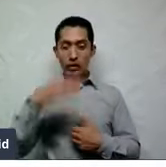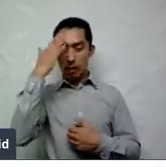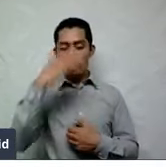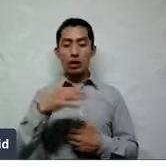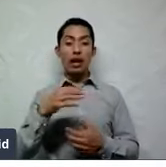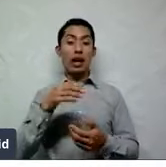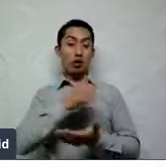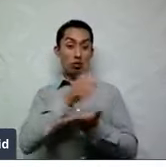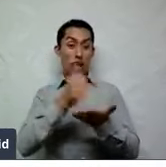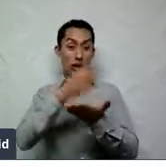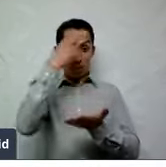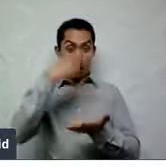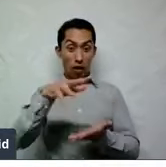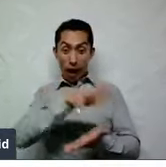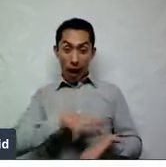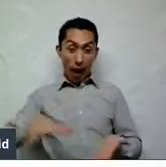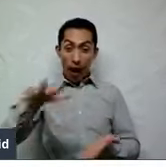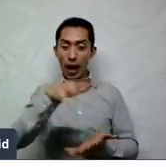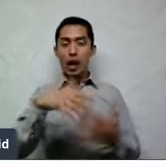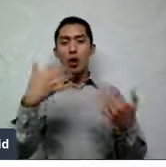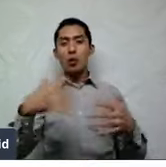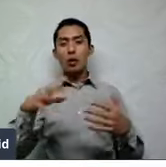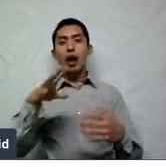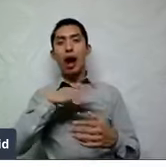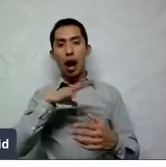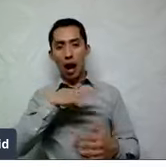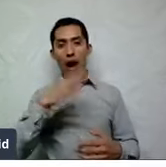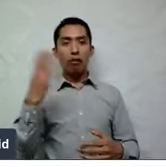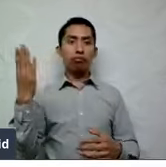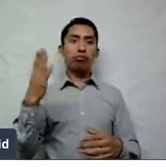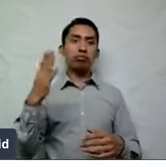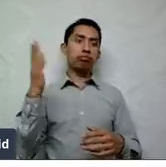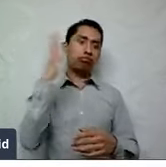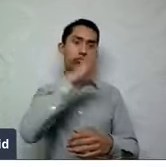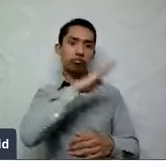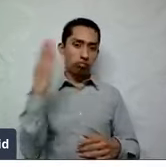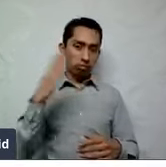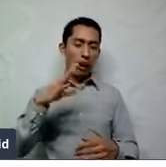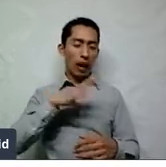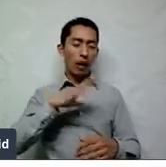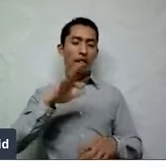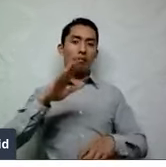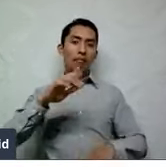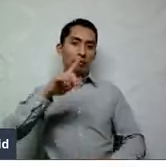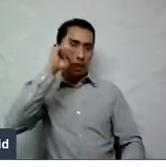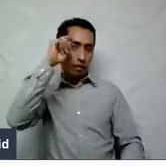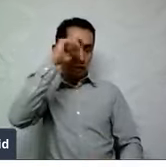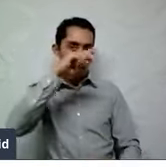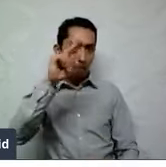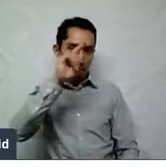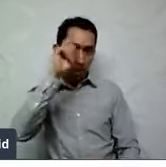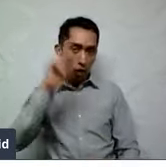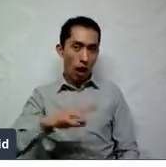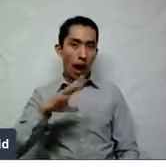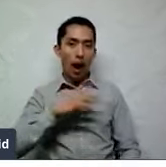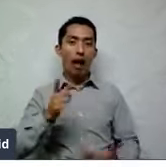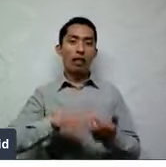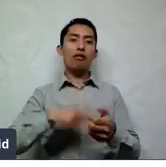en especial, tenemos varias condiciones que nos agravan habitualmente los problemas